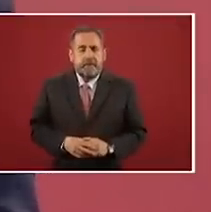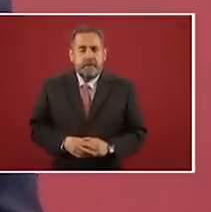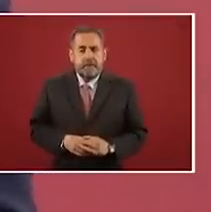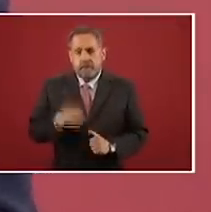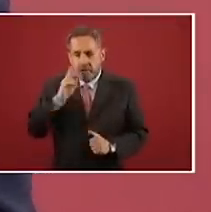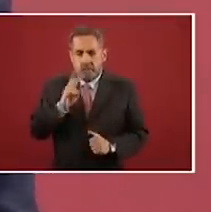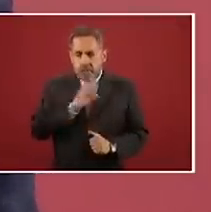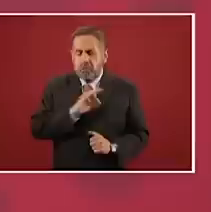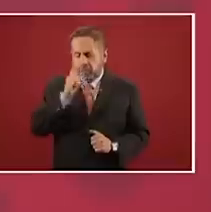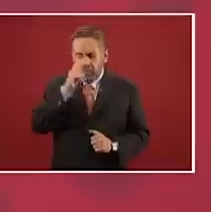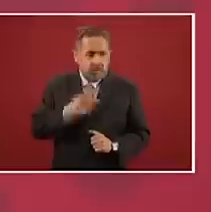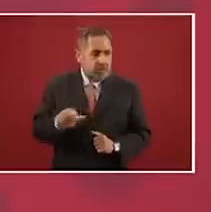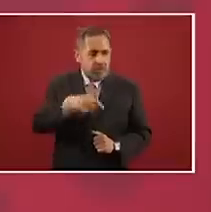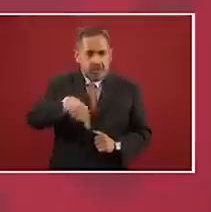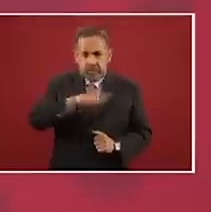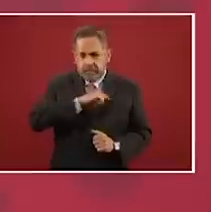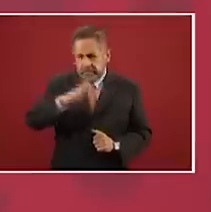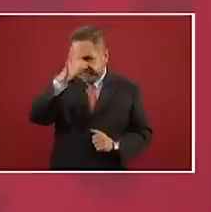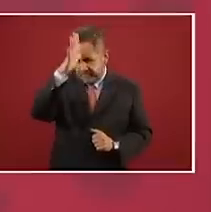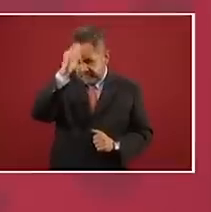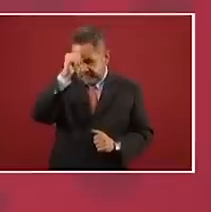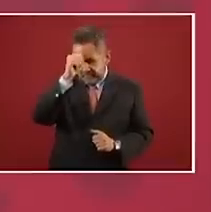se pueden llegar a acuerdos